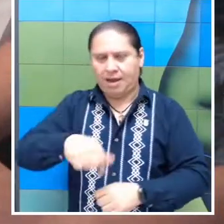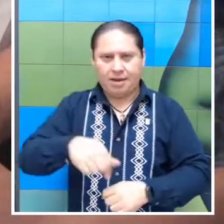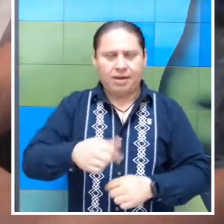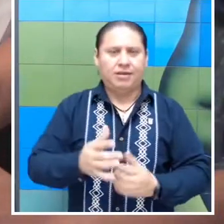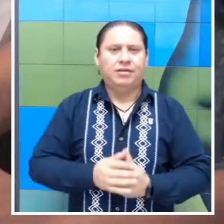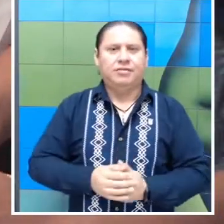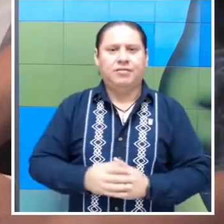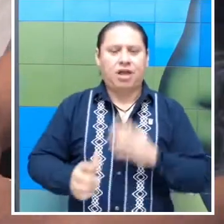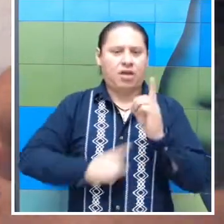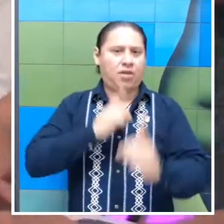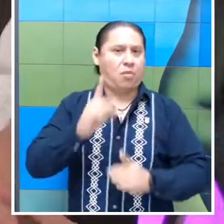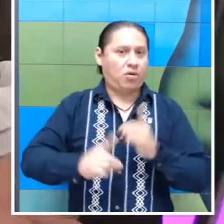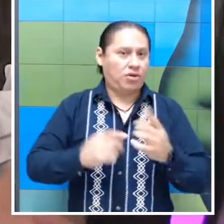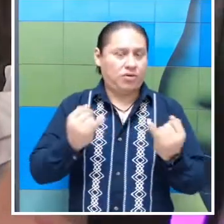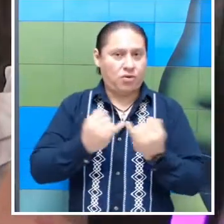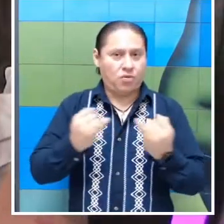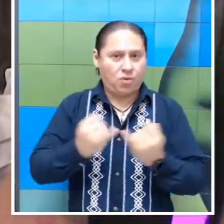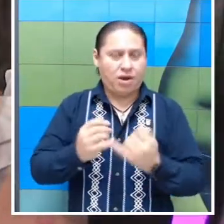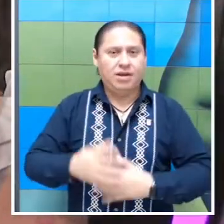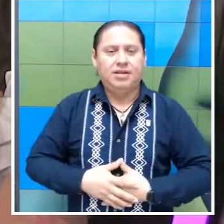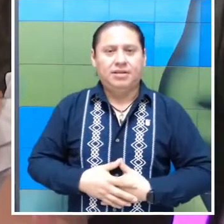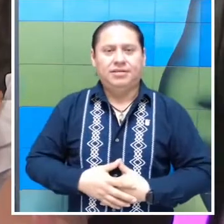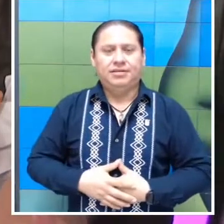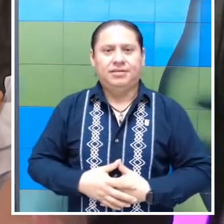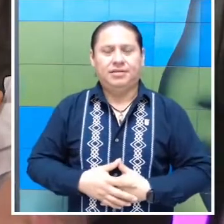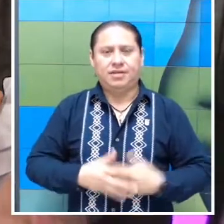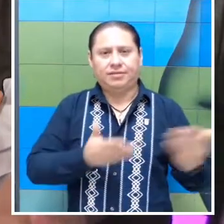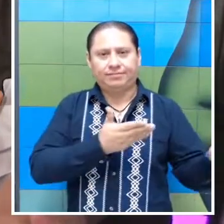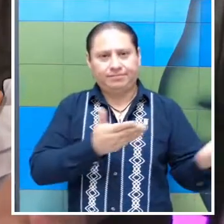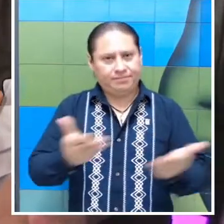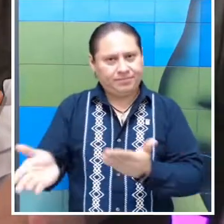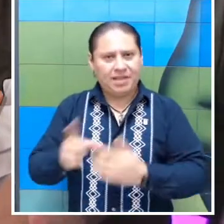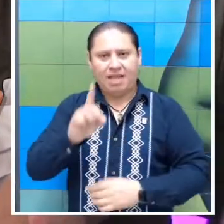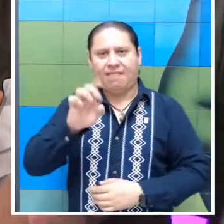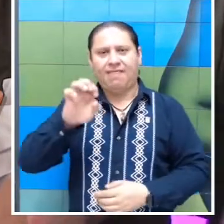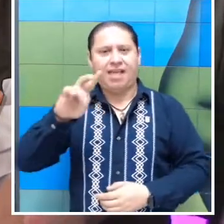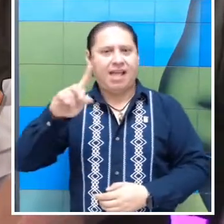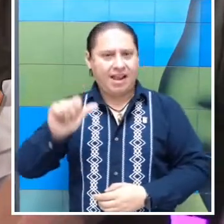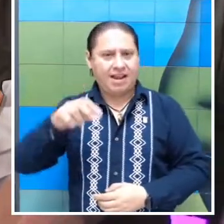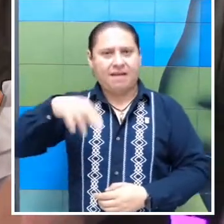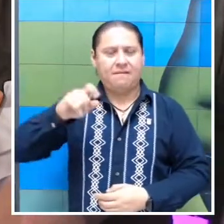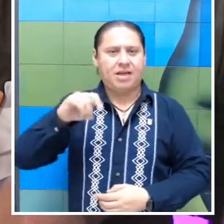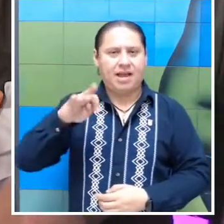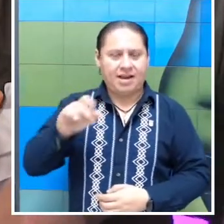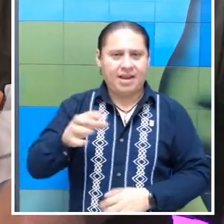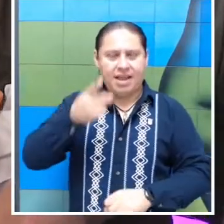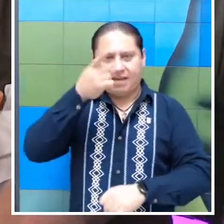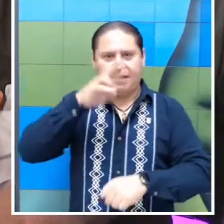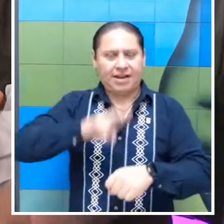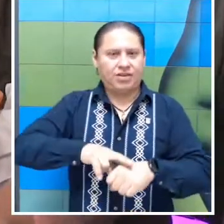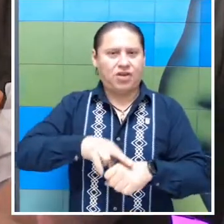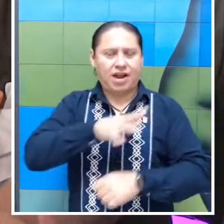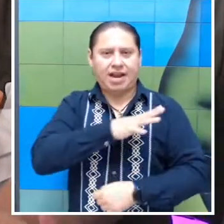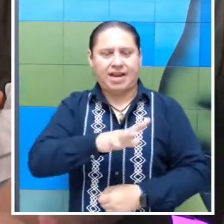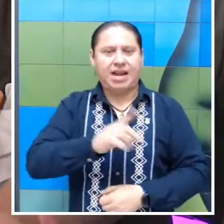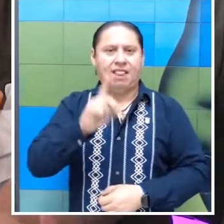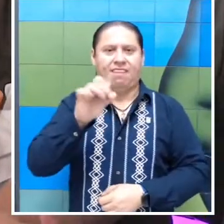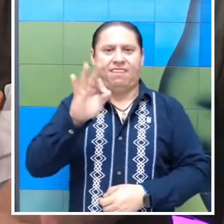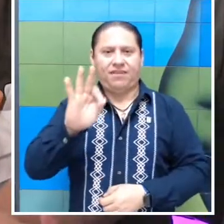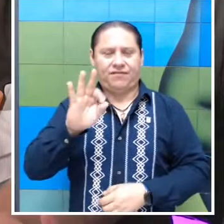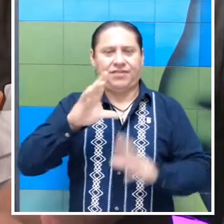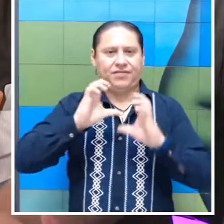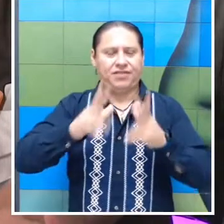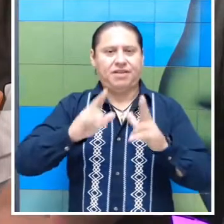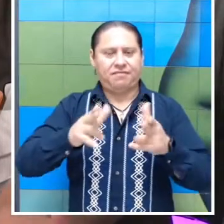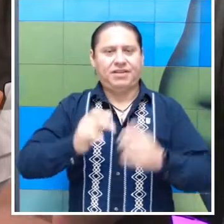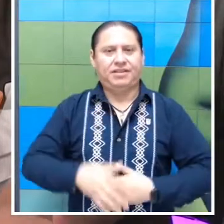los medios deportivos que hoy nos acompañan. Agradezco la presencia de la licenciada Delia María González Flandes, directora general del sistema DIF